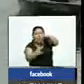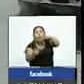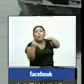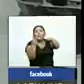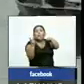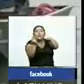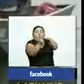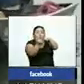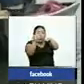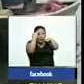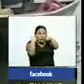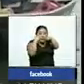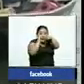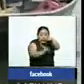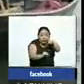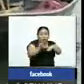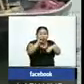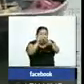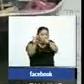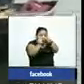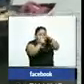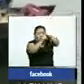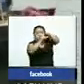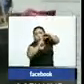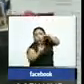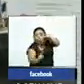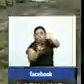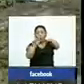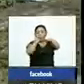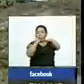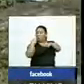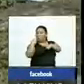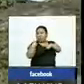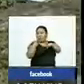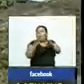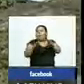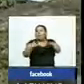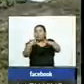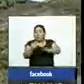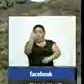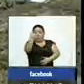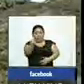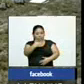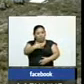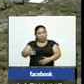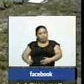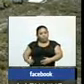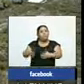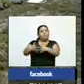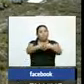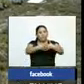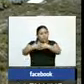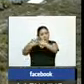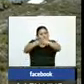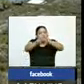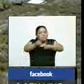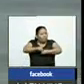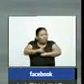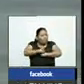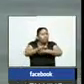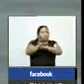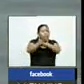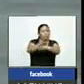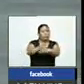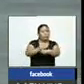tan solo dos años que habría desaparecido el pasado lunes. Mientras el presidente Donald Trump envía un contundente